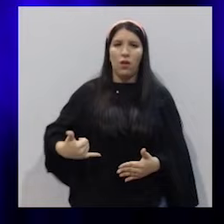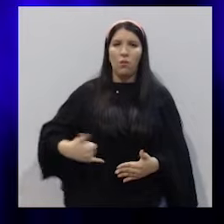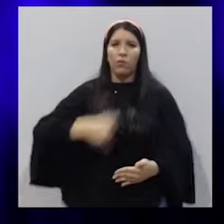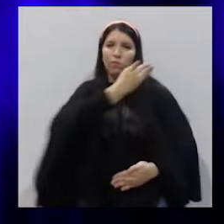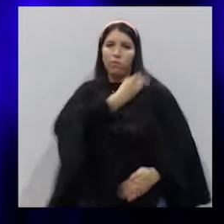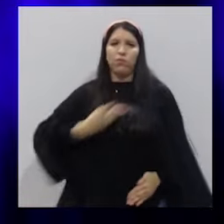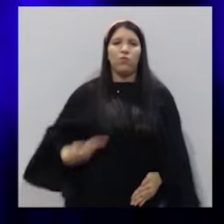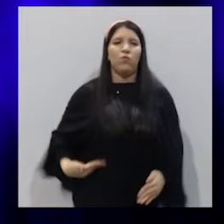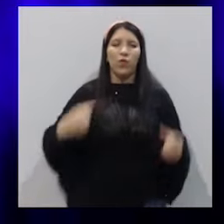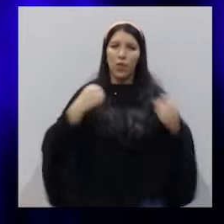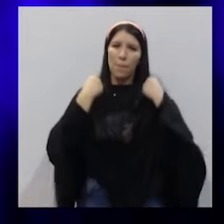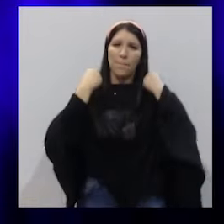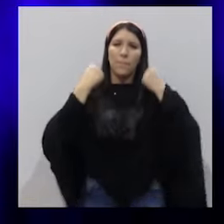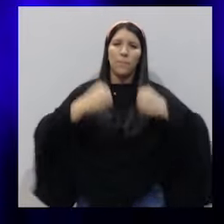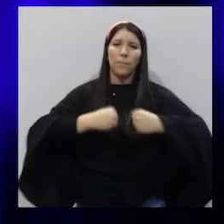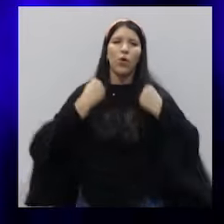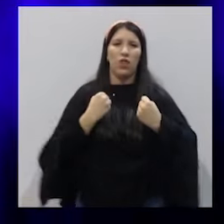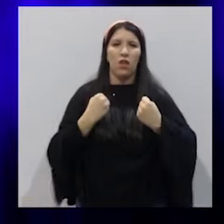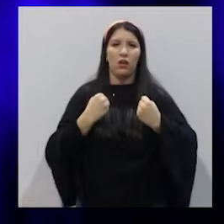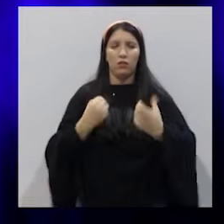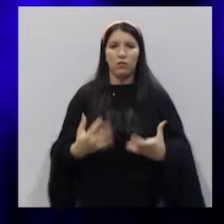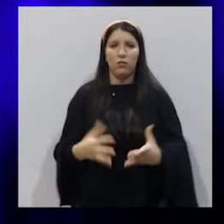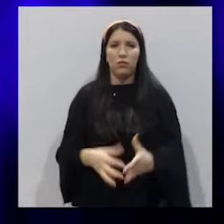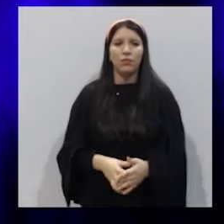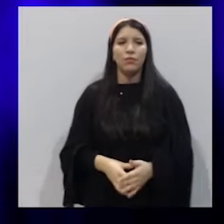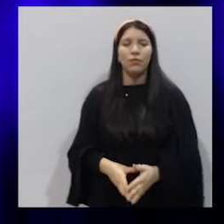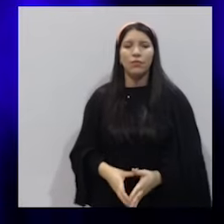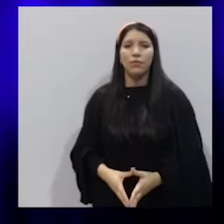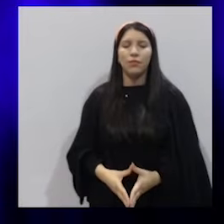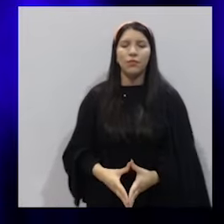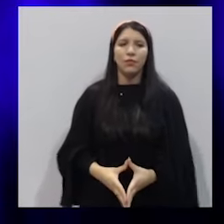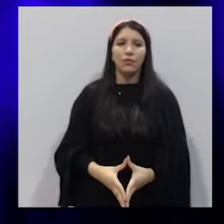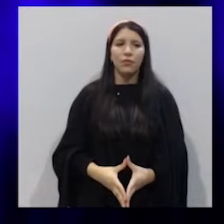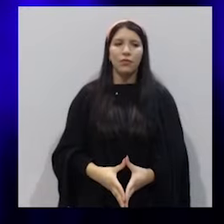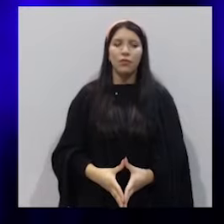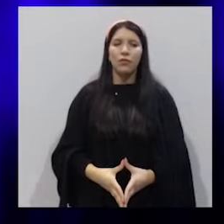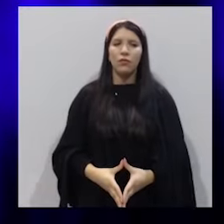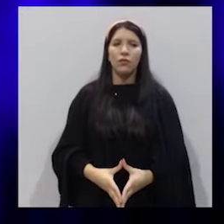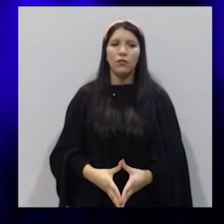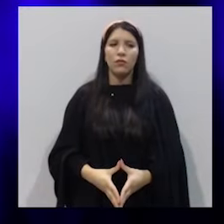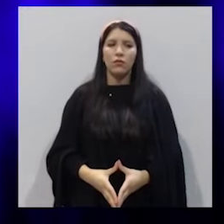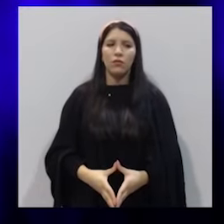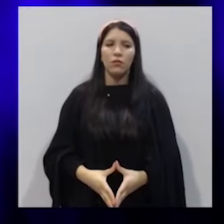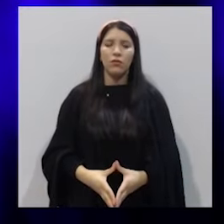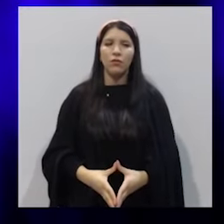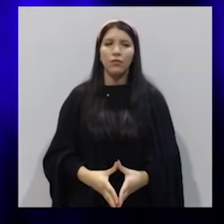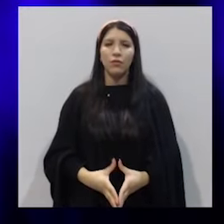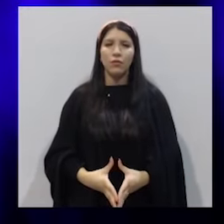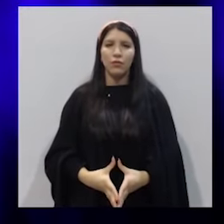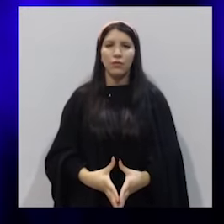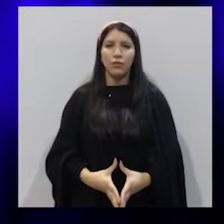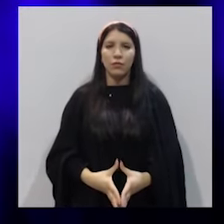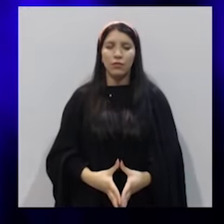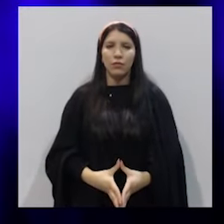lograr y eso hace que la vida no sea una vida fructífera espiritual fuerte y logra que seamos